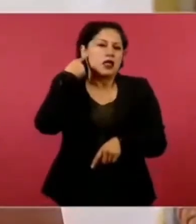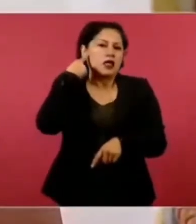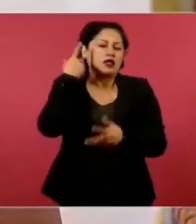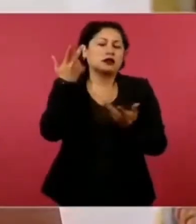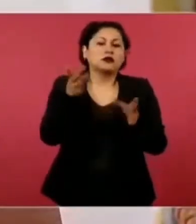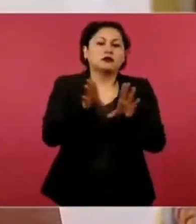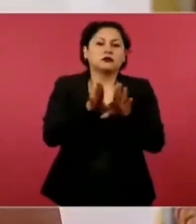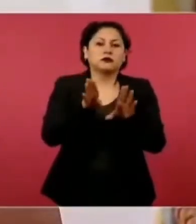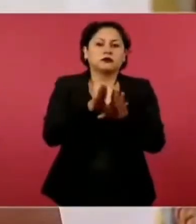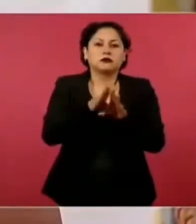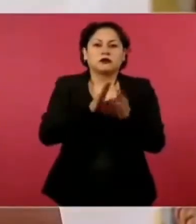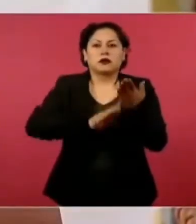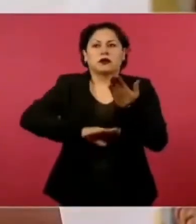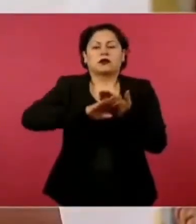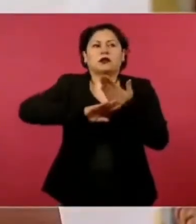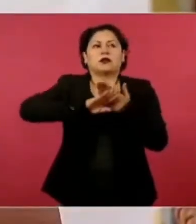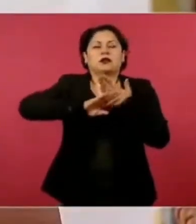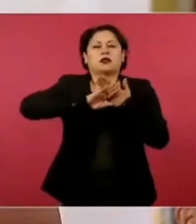turuletos, ¿no?